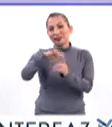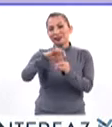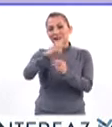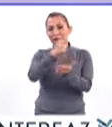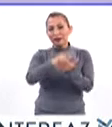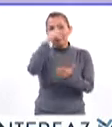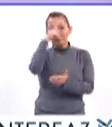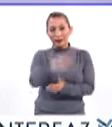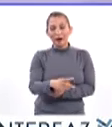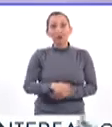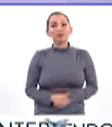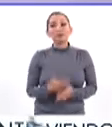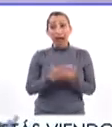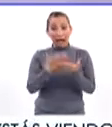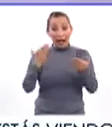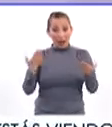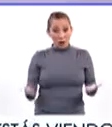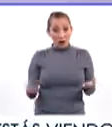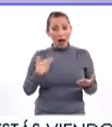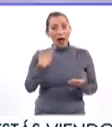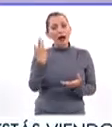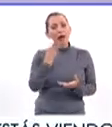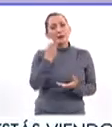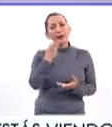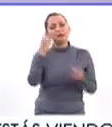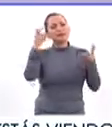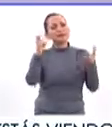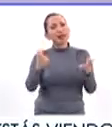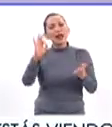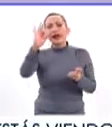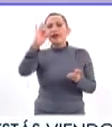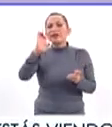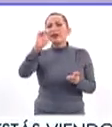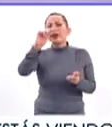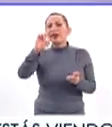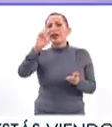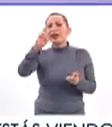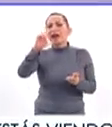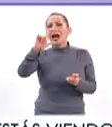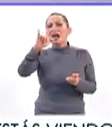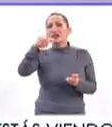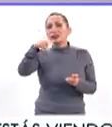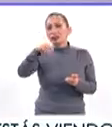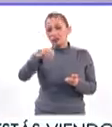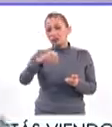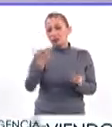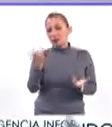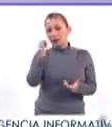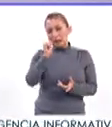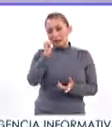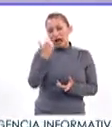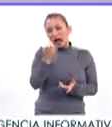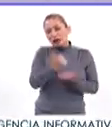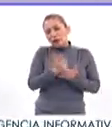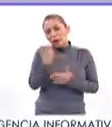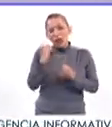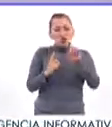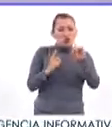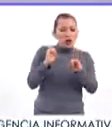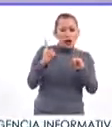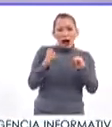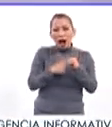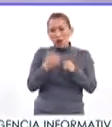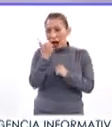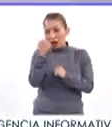de la Ciudad de México. En esta ocasión vamos a platicar sobre el federalismo y, bueno, pues como siempre nos va a ayudar a resolver dudas